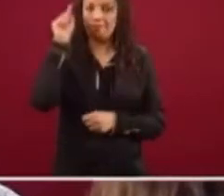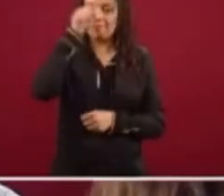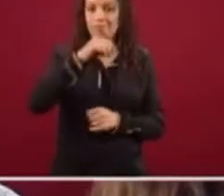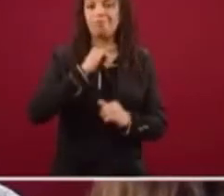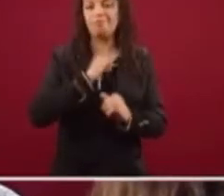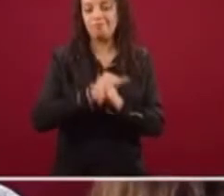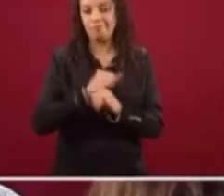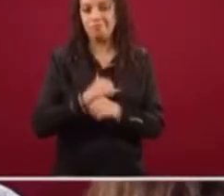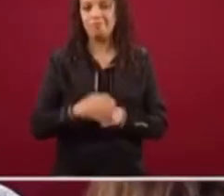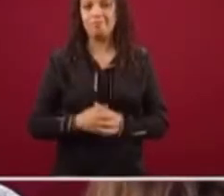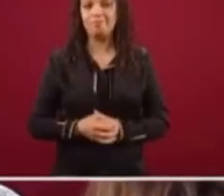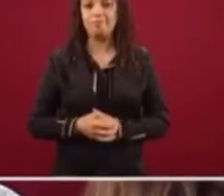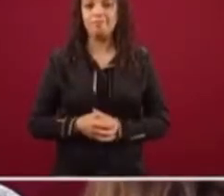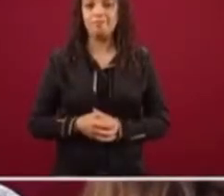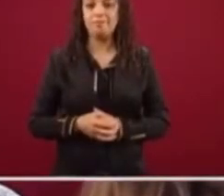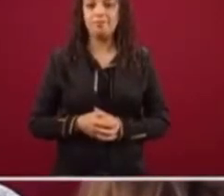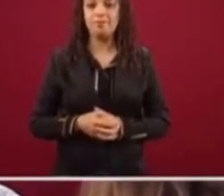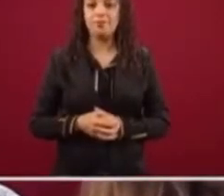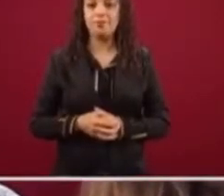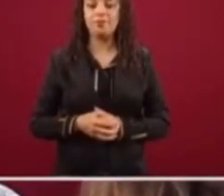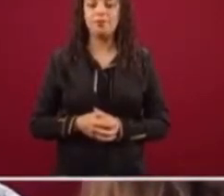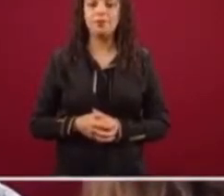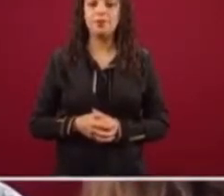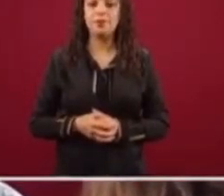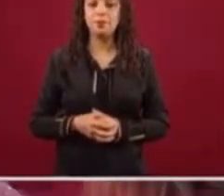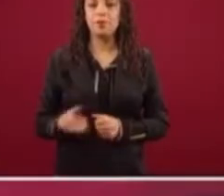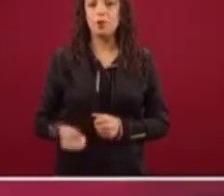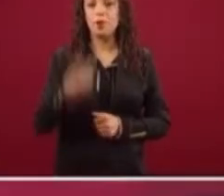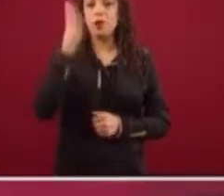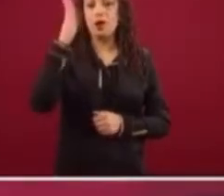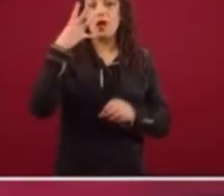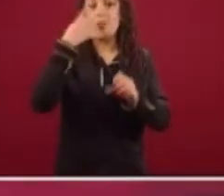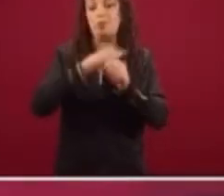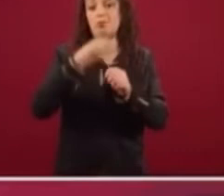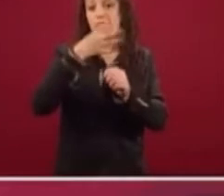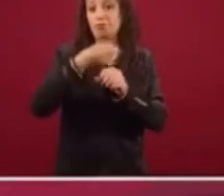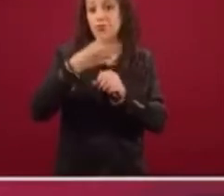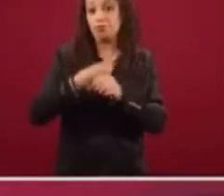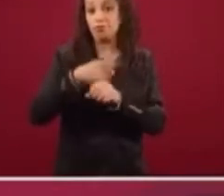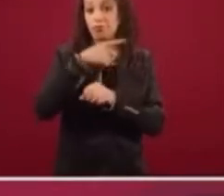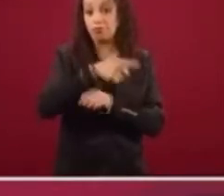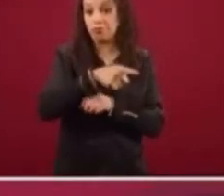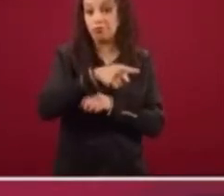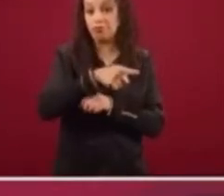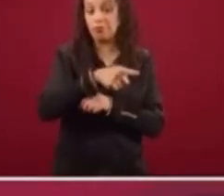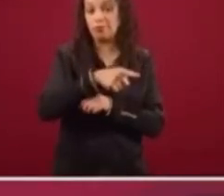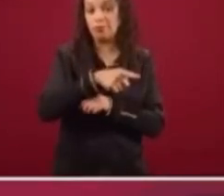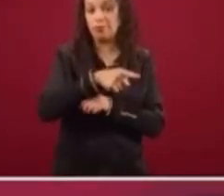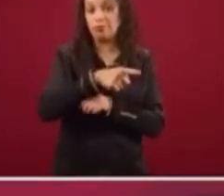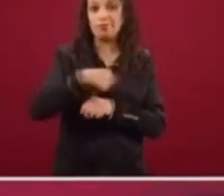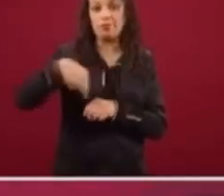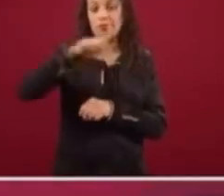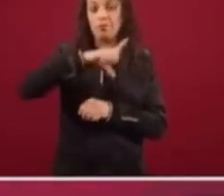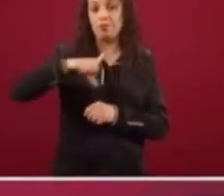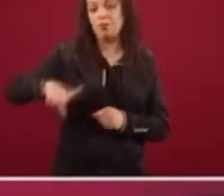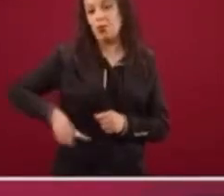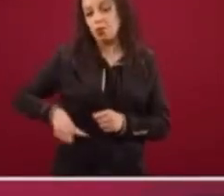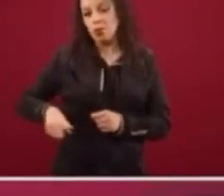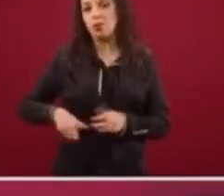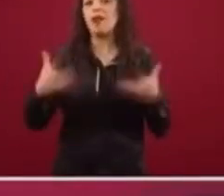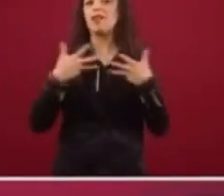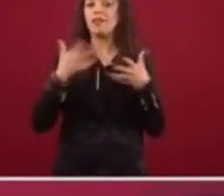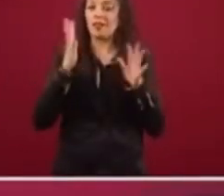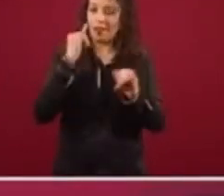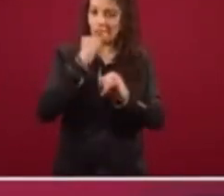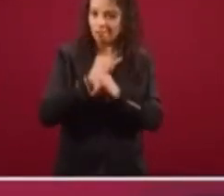avanzando cuantas instalaciones públicas ya tienen internet es un es un trabajo